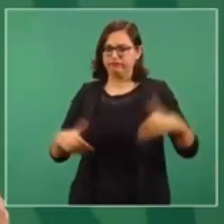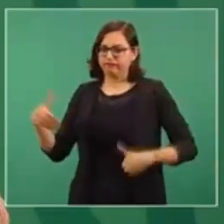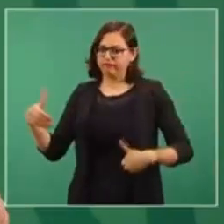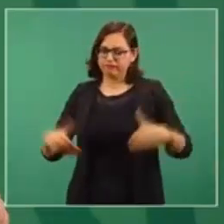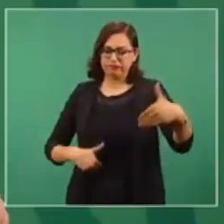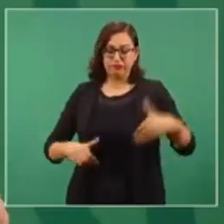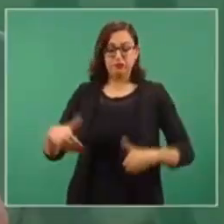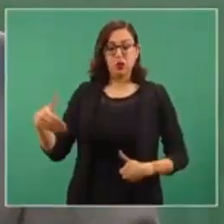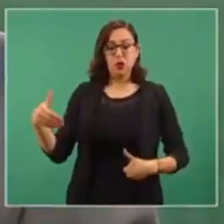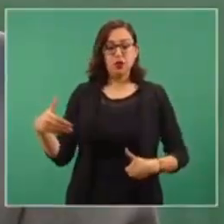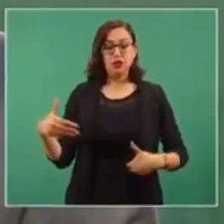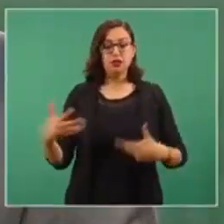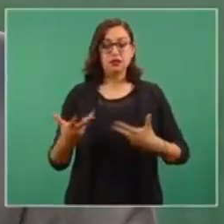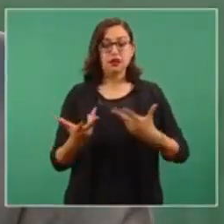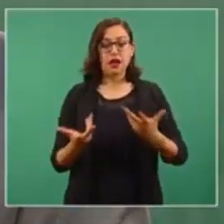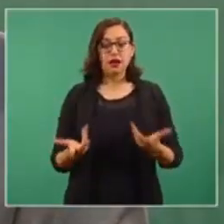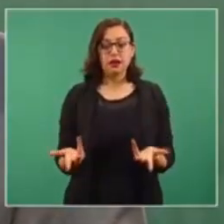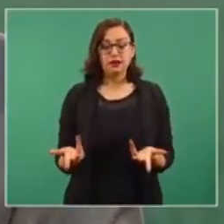y